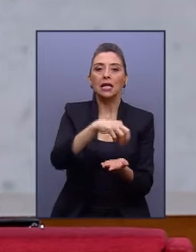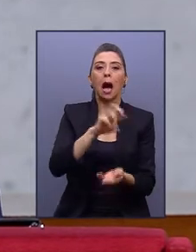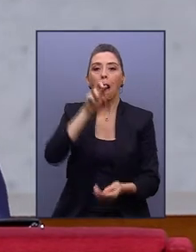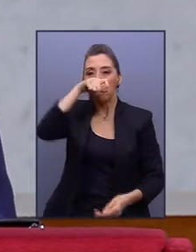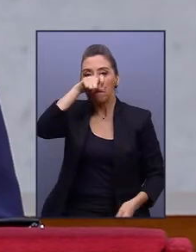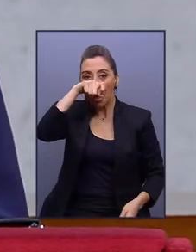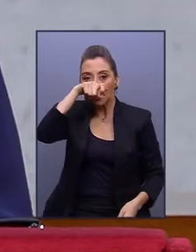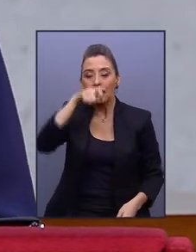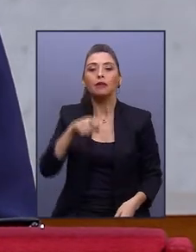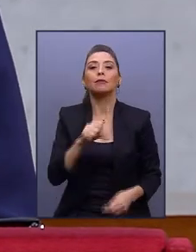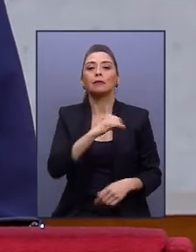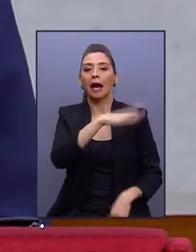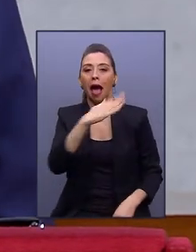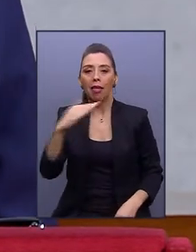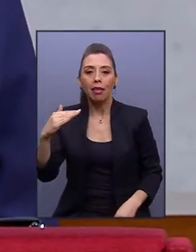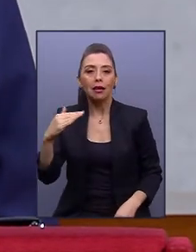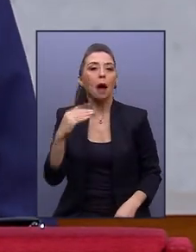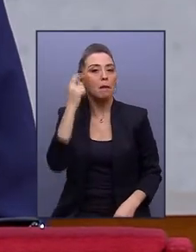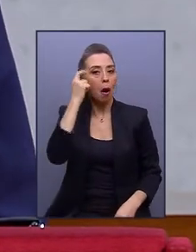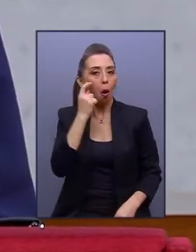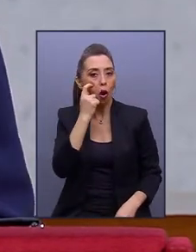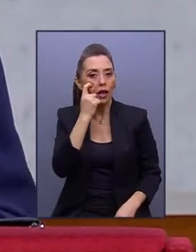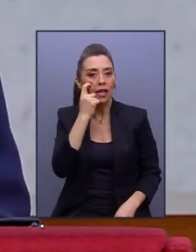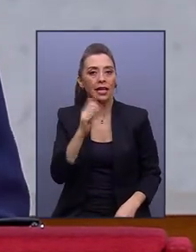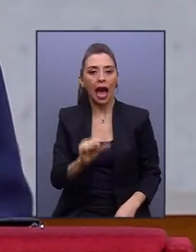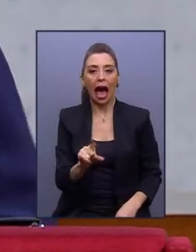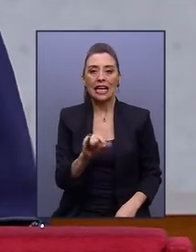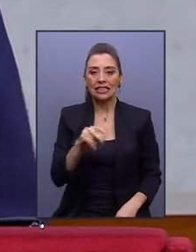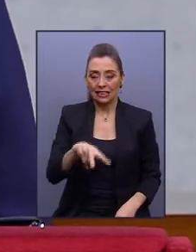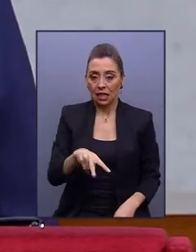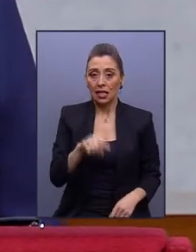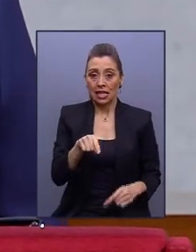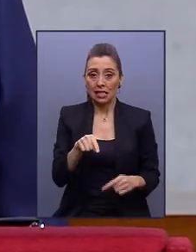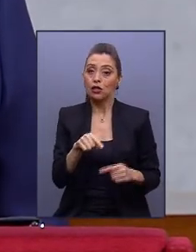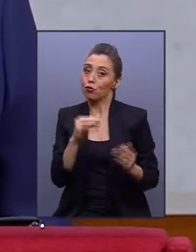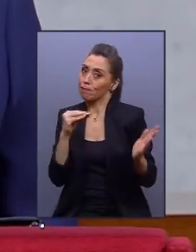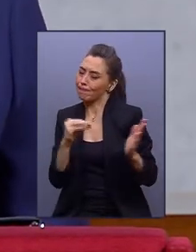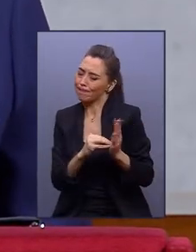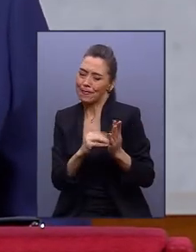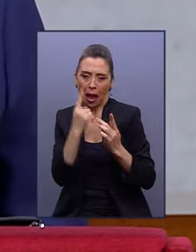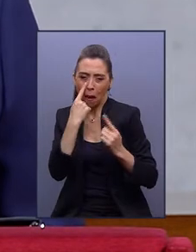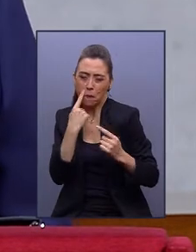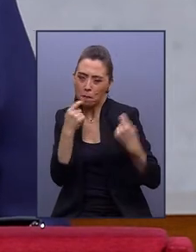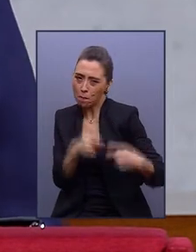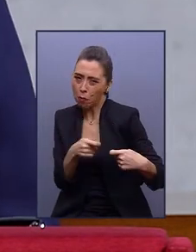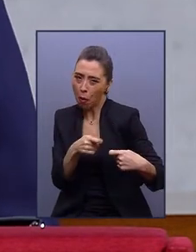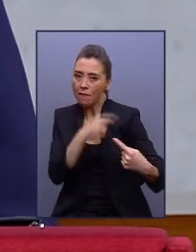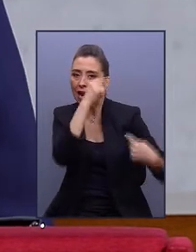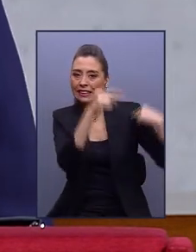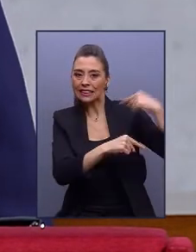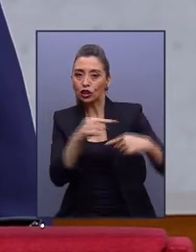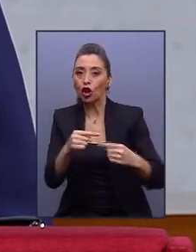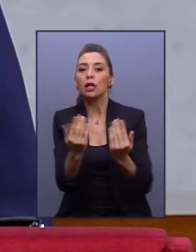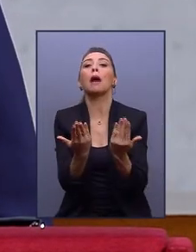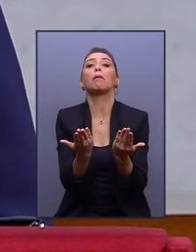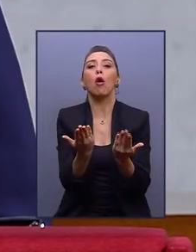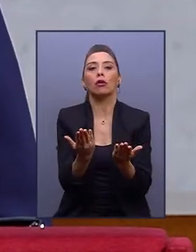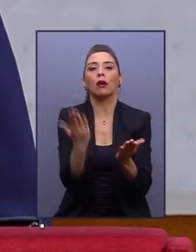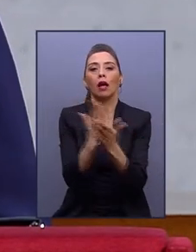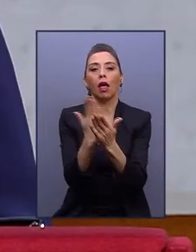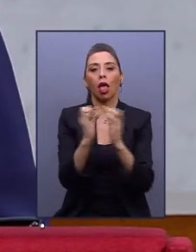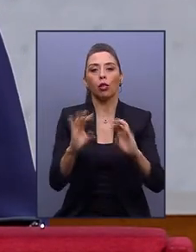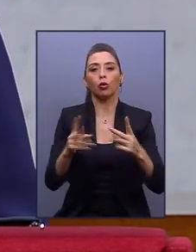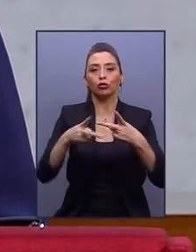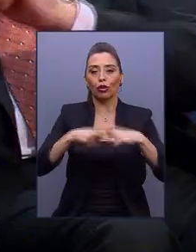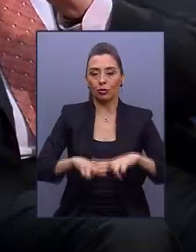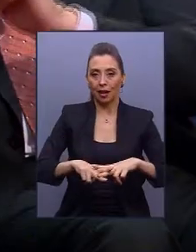Atacama, O'Higgins y Aysén. Esta es una apuesta histórica por la educación técnica, de una magnitud que